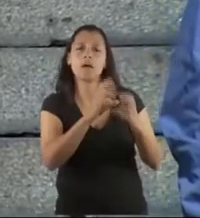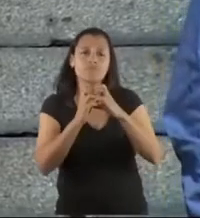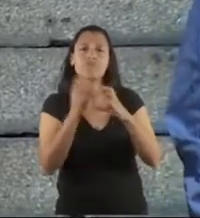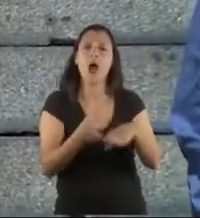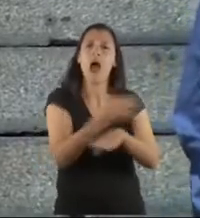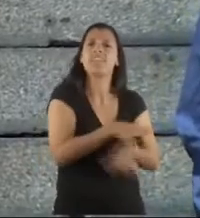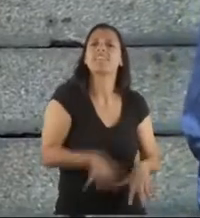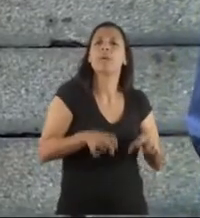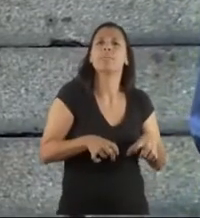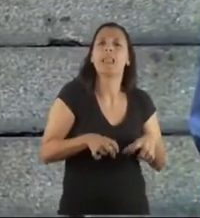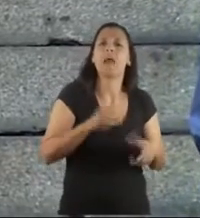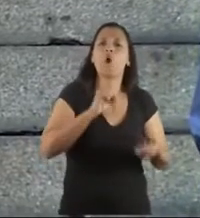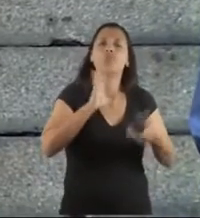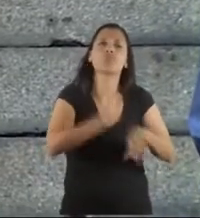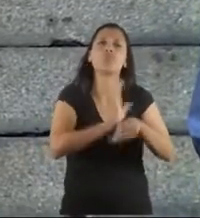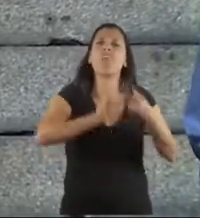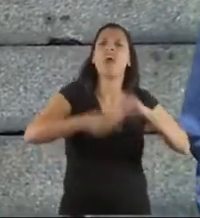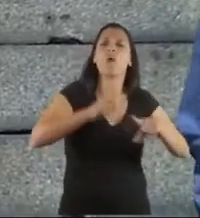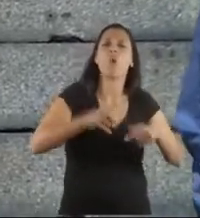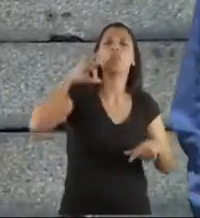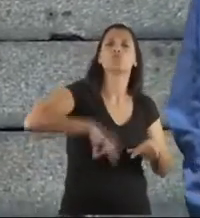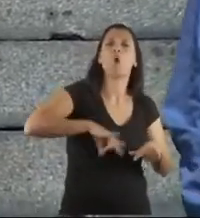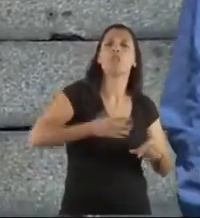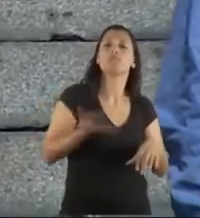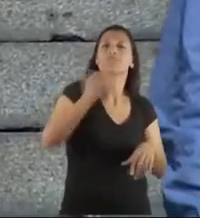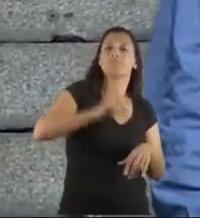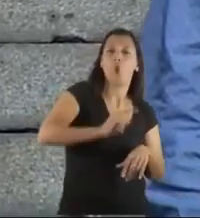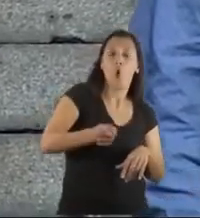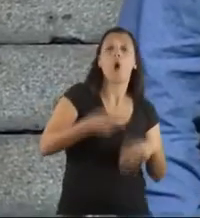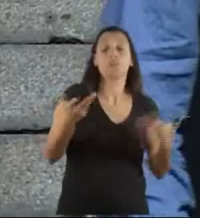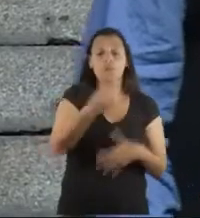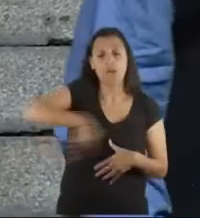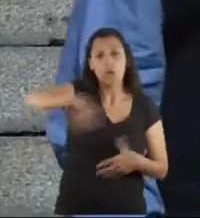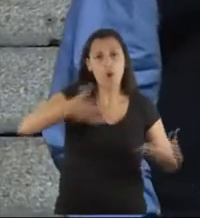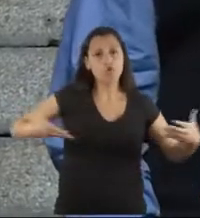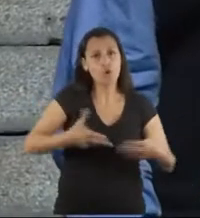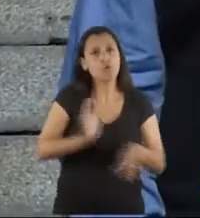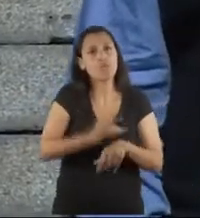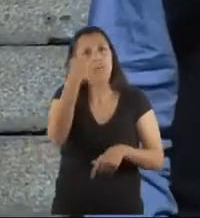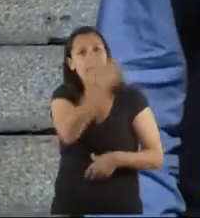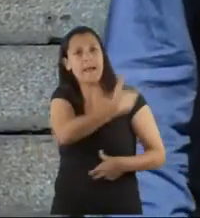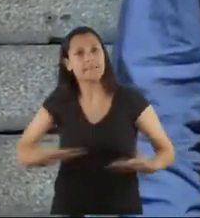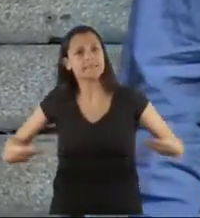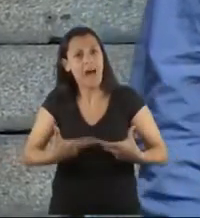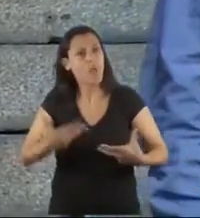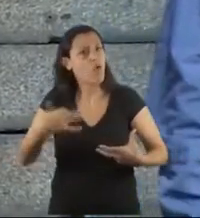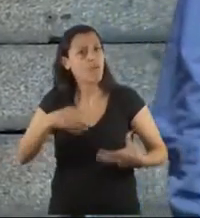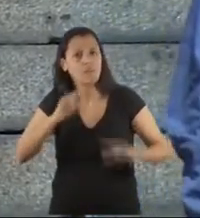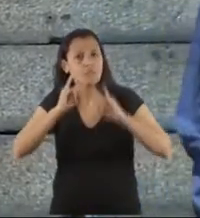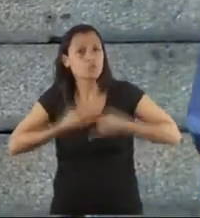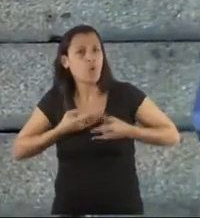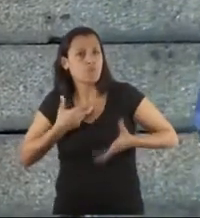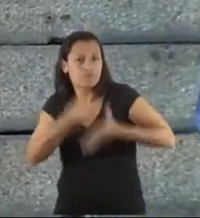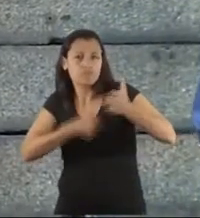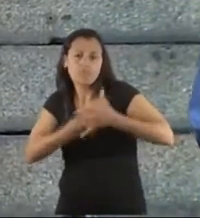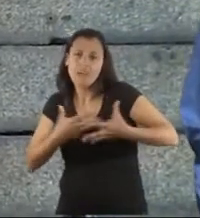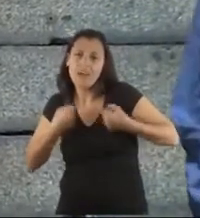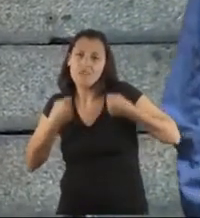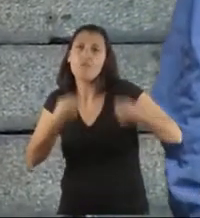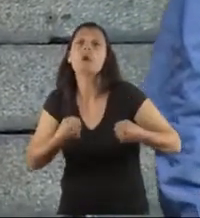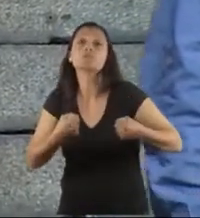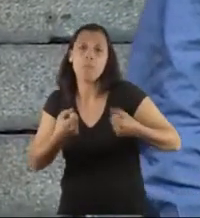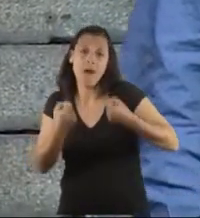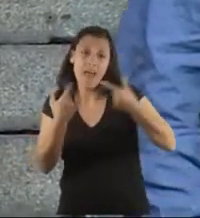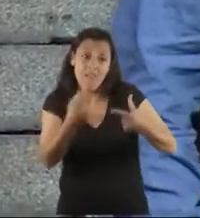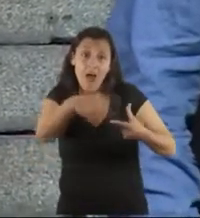adicional y ese esfuerzo es el esfuerzo que nosotros como estado tenemos que hacer para que lo que el trabajador